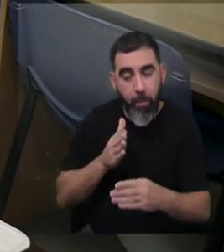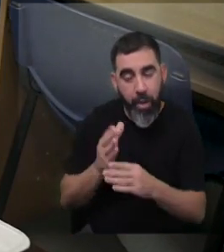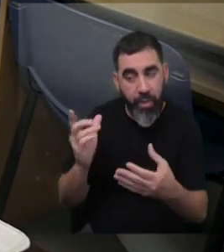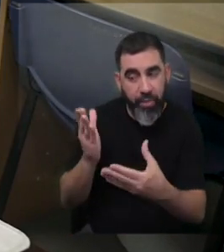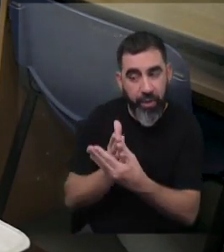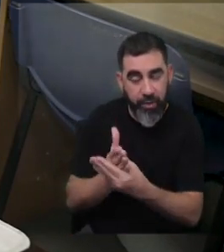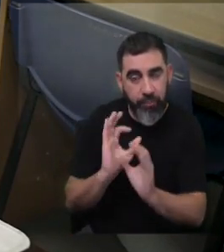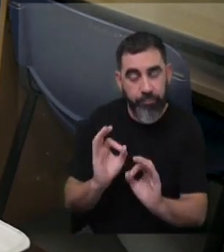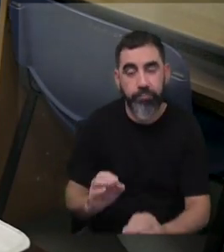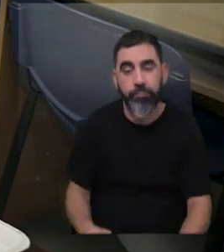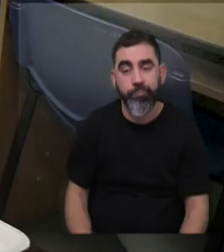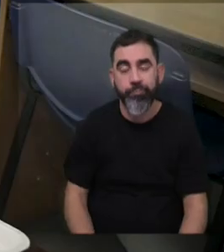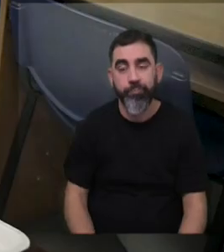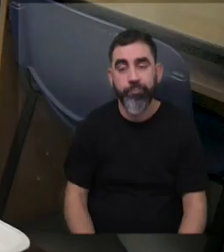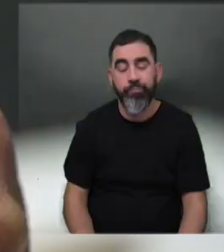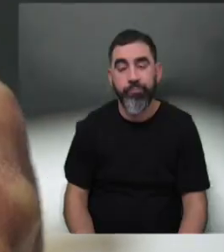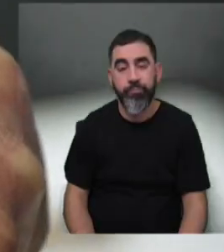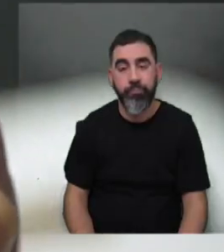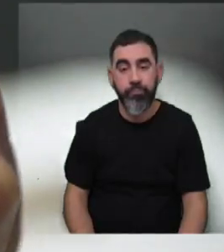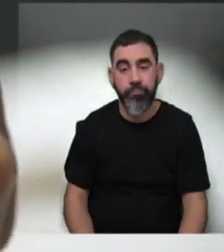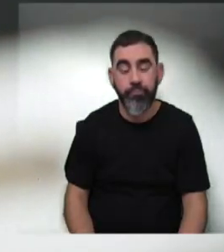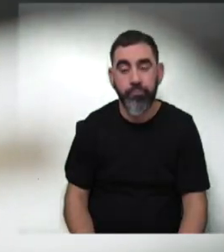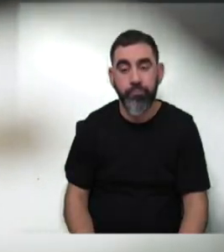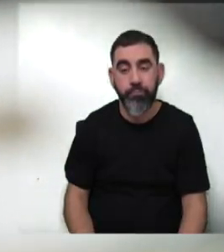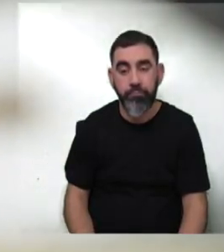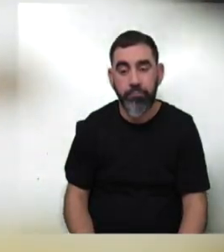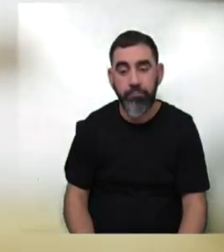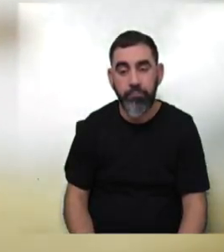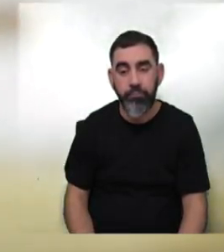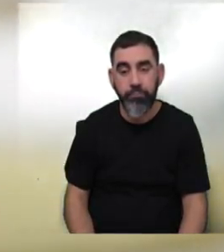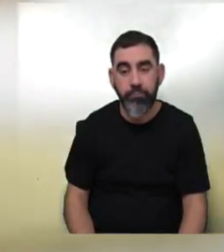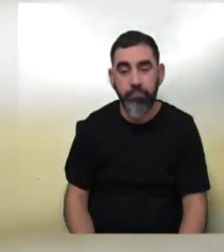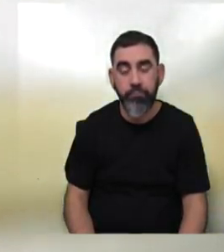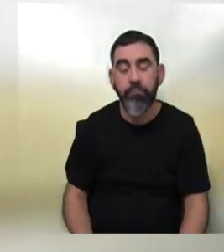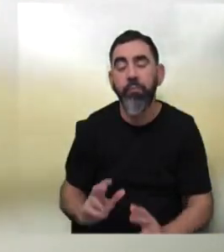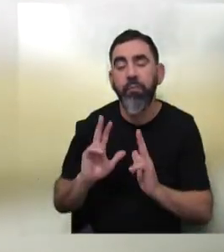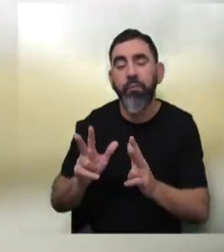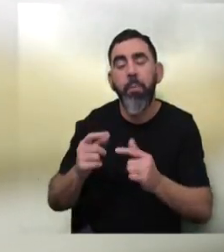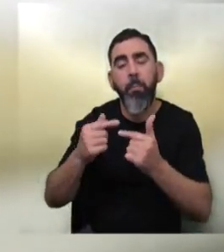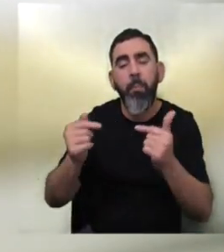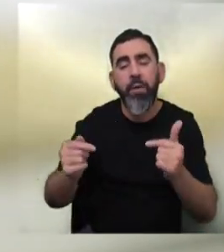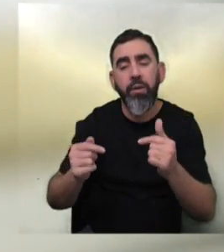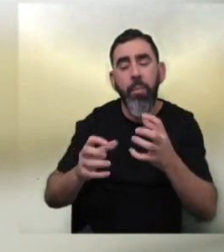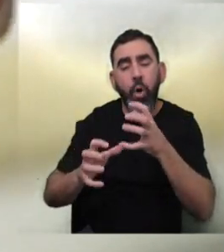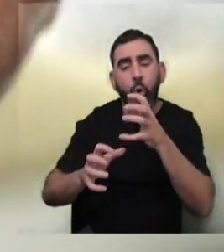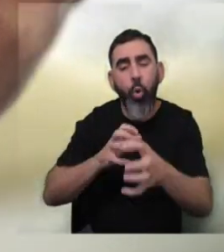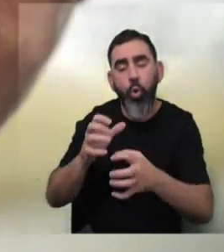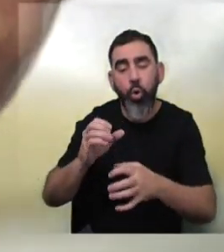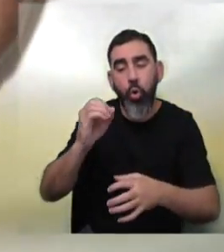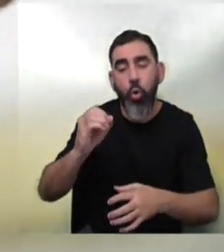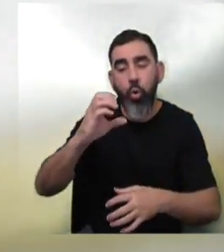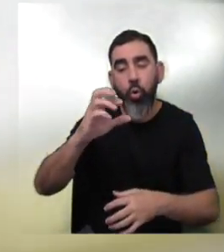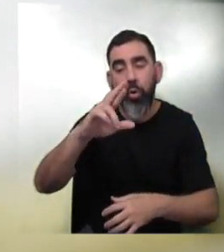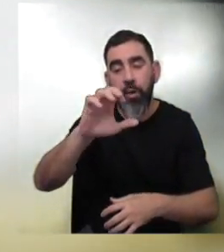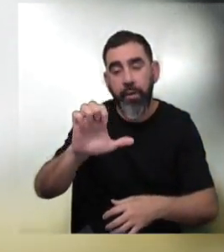la funcionalidad que servía este artefacto. Hiciste mucho hincapié en los materiales que se usaban para color, el ocre. El ocre,